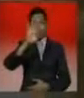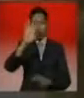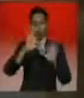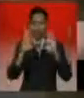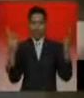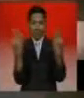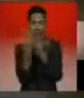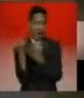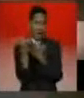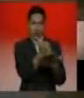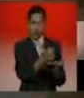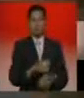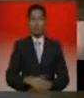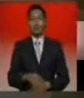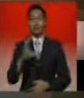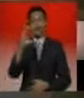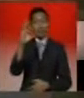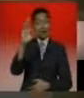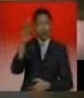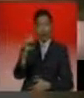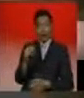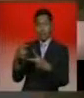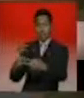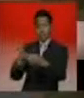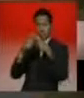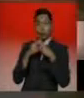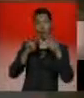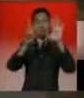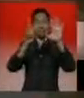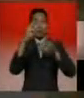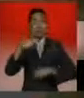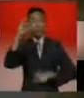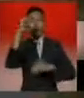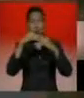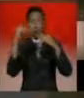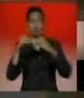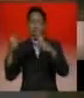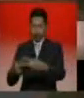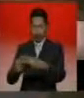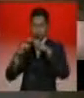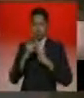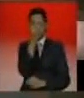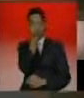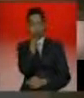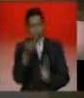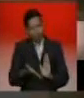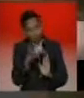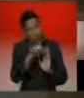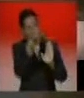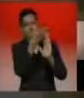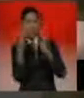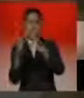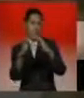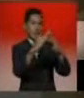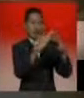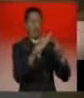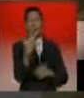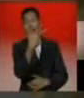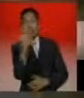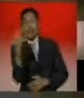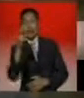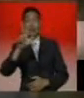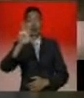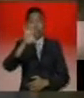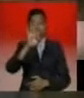con un crédito de 7 millones de dólares para la edificación de otras treinta y 339 viviendas